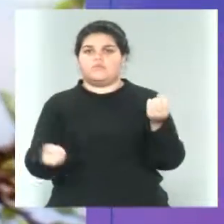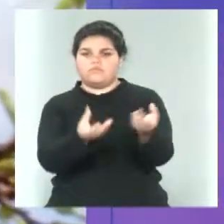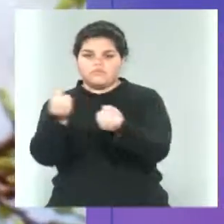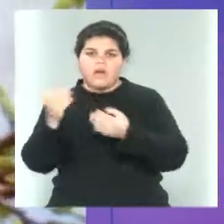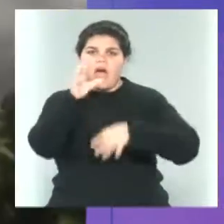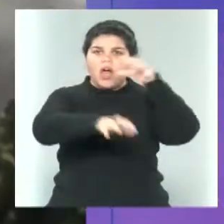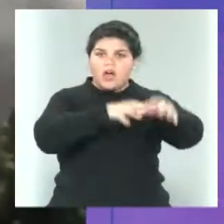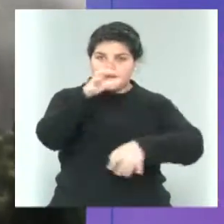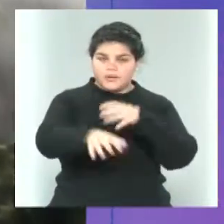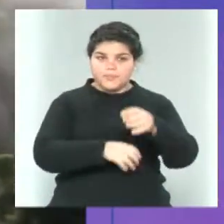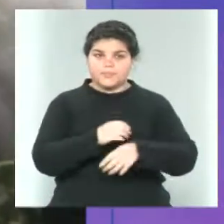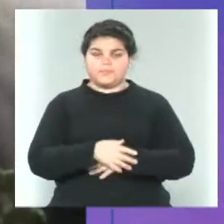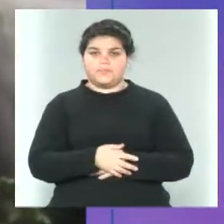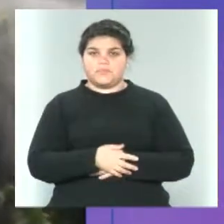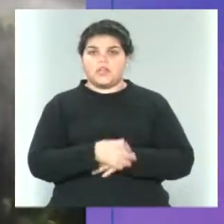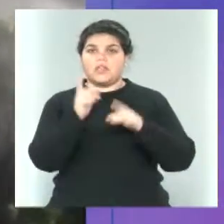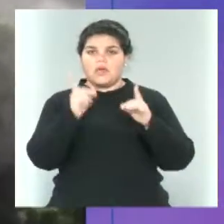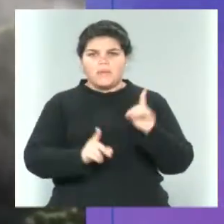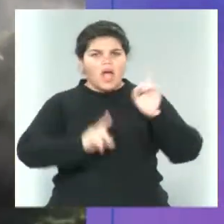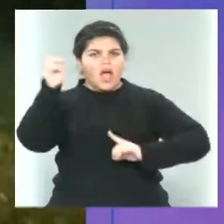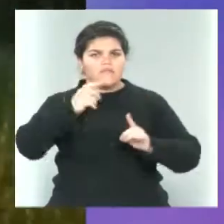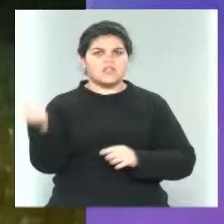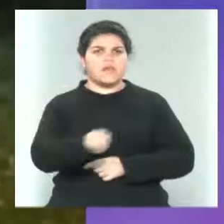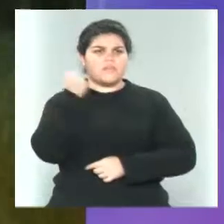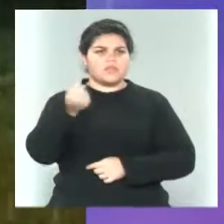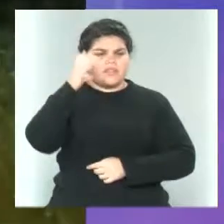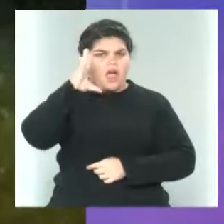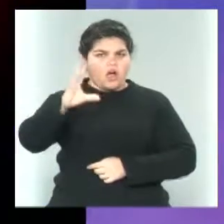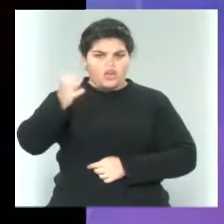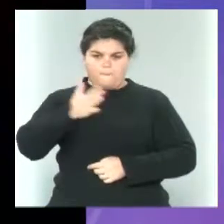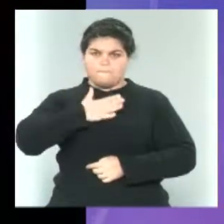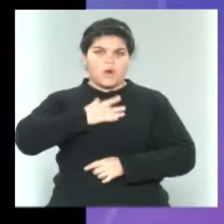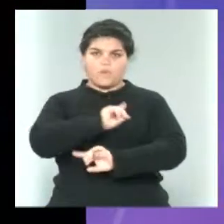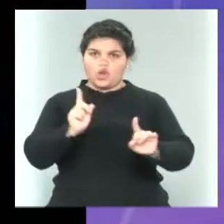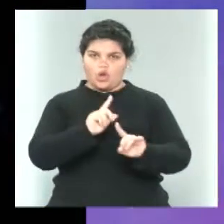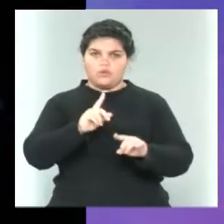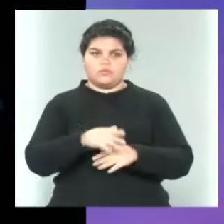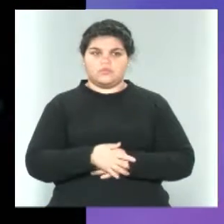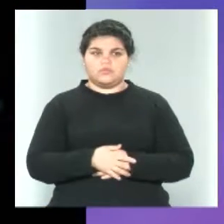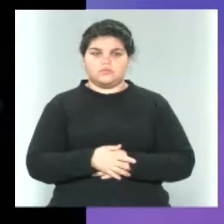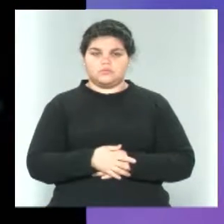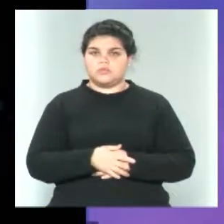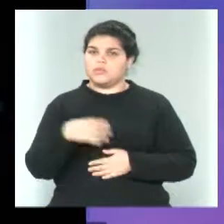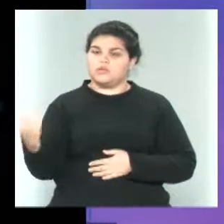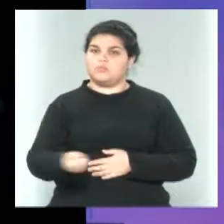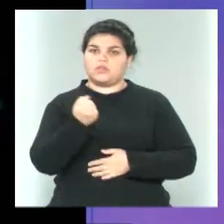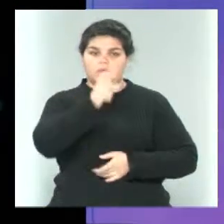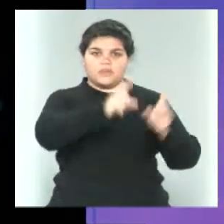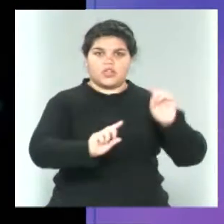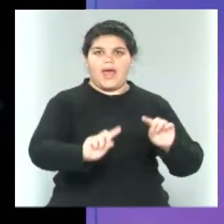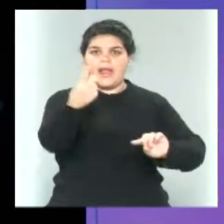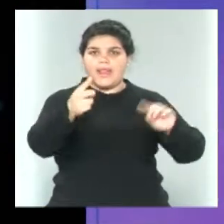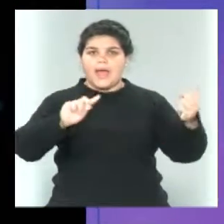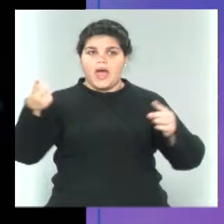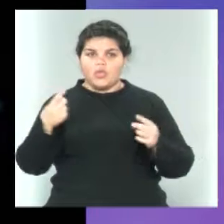fauna. A veces tendríamos que recordar que este mundo no es solo nuestro. El rol de los individuos aislado, la contribución puede